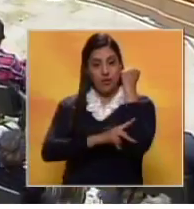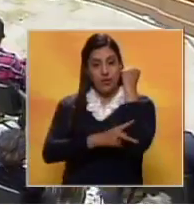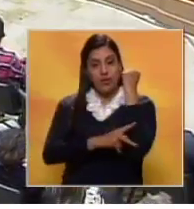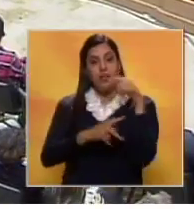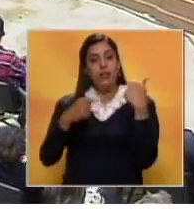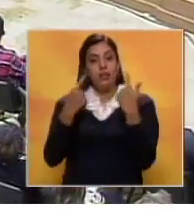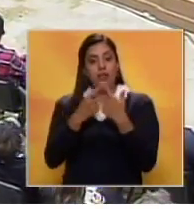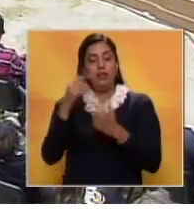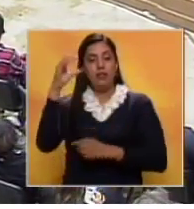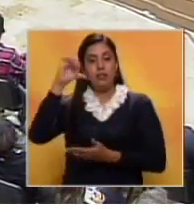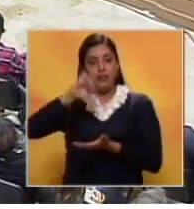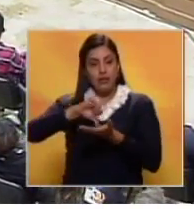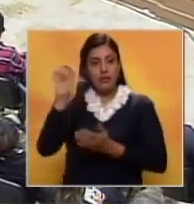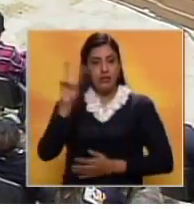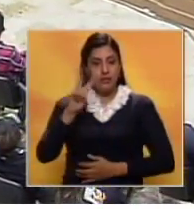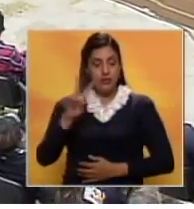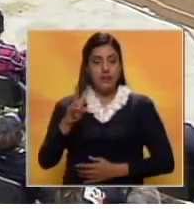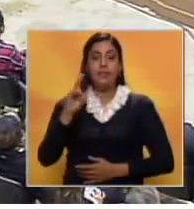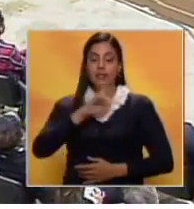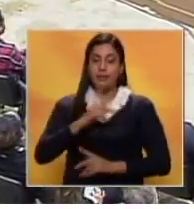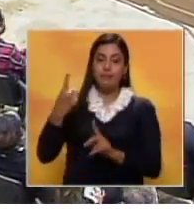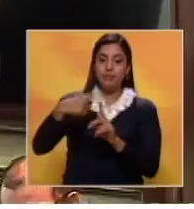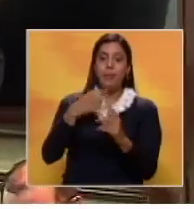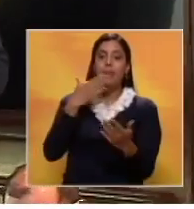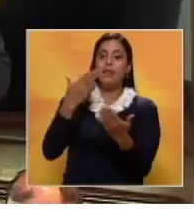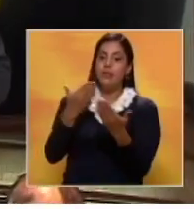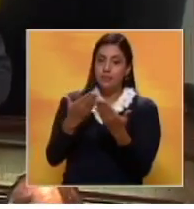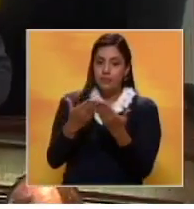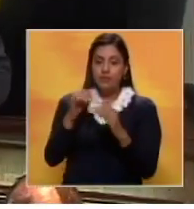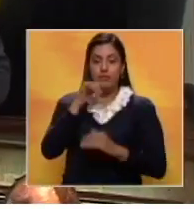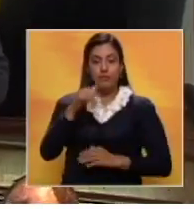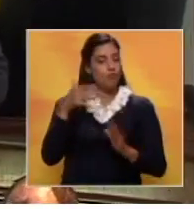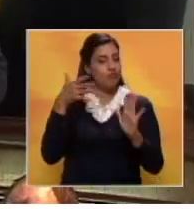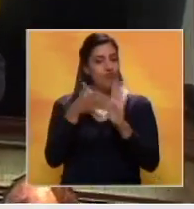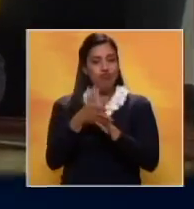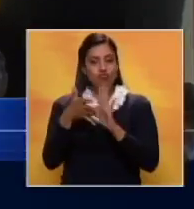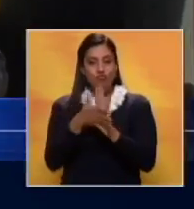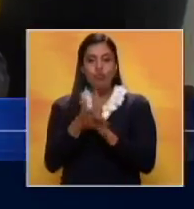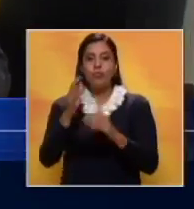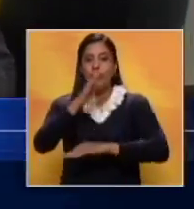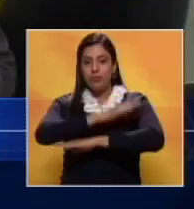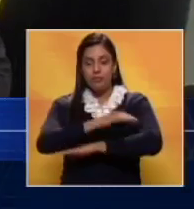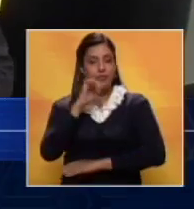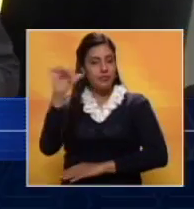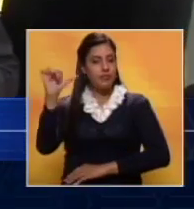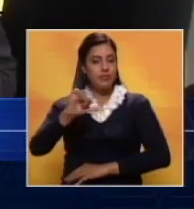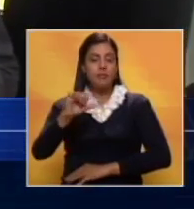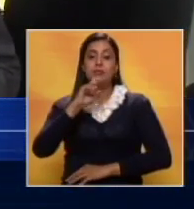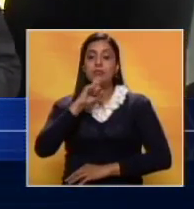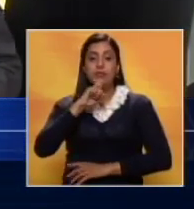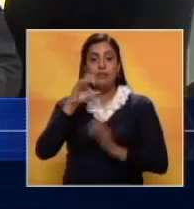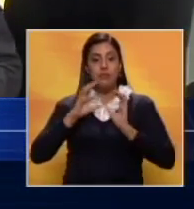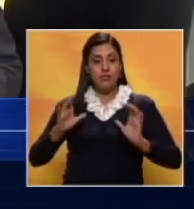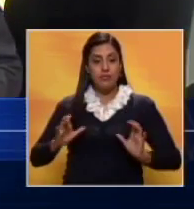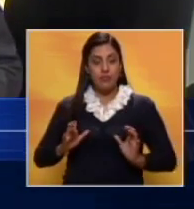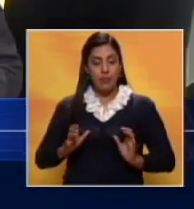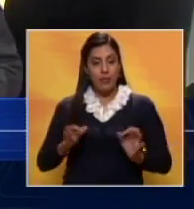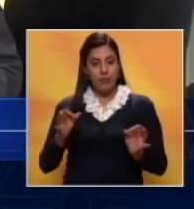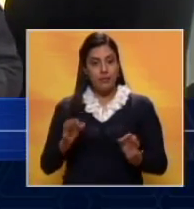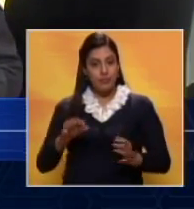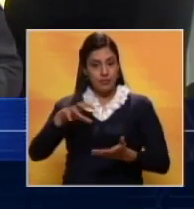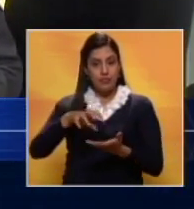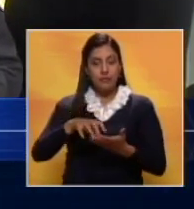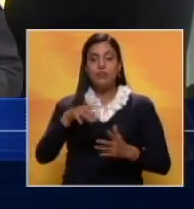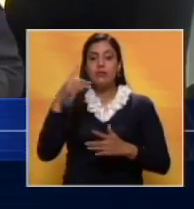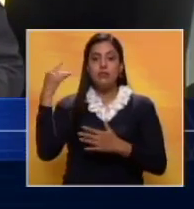de la capital venezolana y quienes vienen además a presentar denuncias sobre la actuación de los cuerpos de seguridad